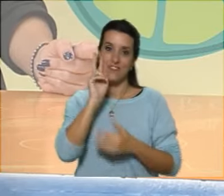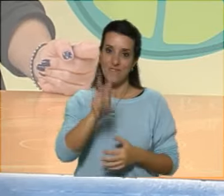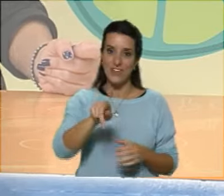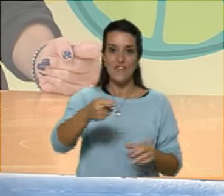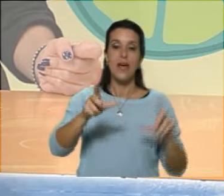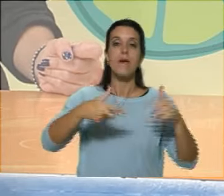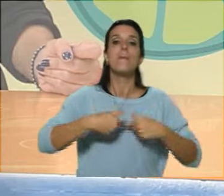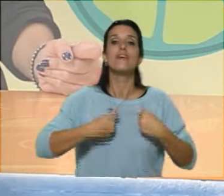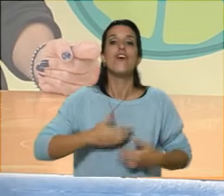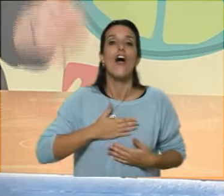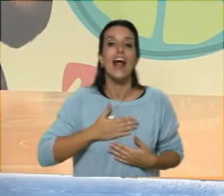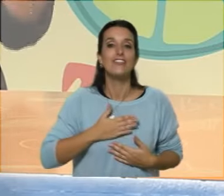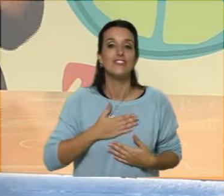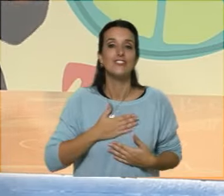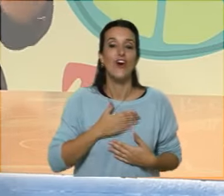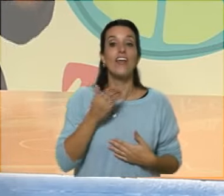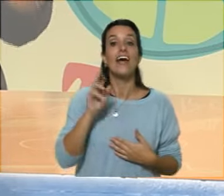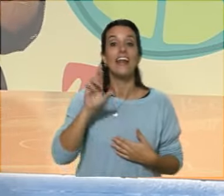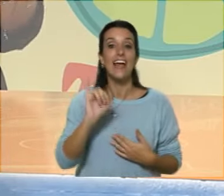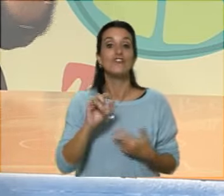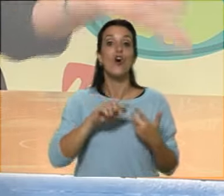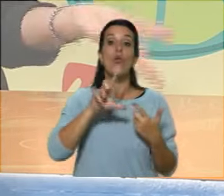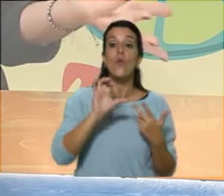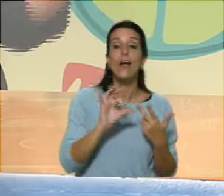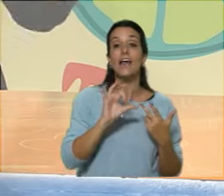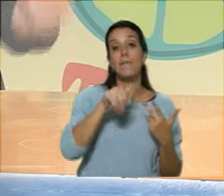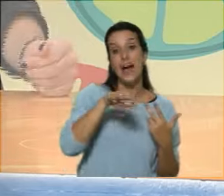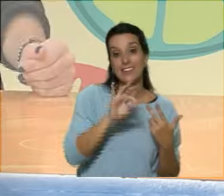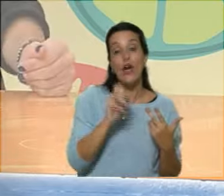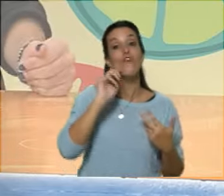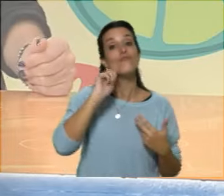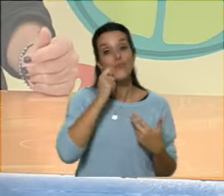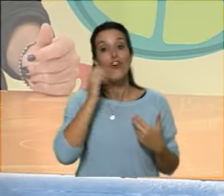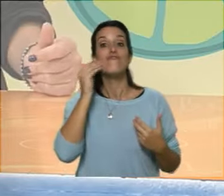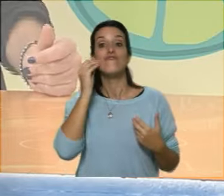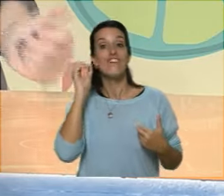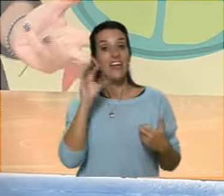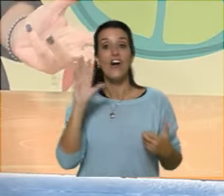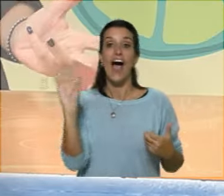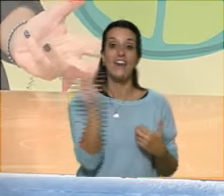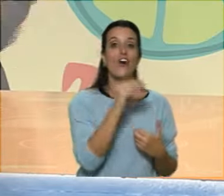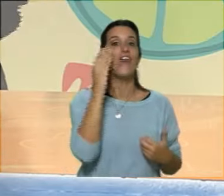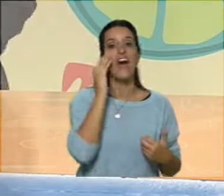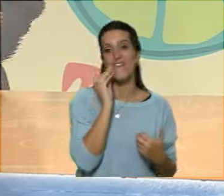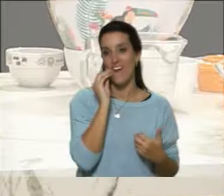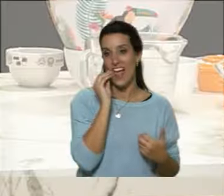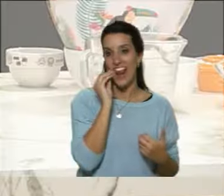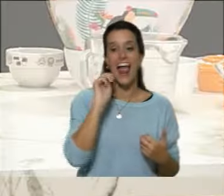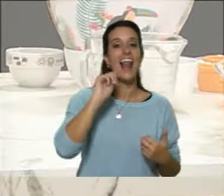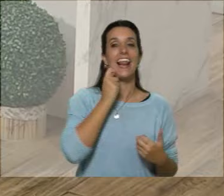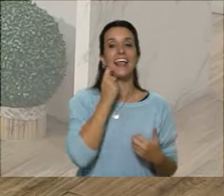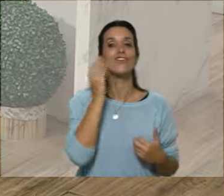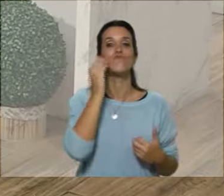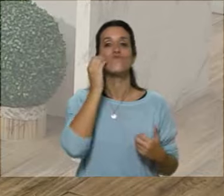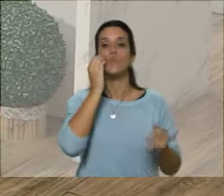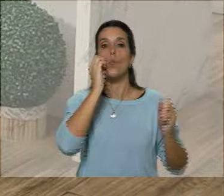Mi corazón está repartido en tres. Renzo, Luca y Mateo, mis nietos. Les mando muchos besos. La Obu Nancy. Qué lindo. Le mandamos un beso a